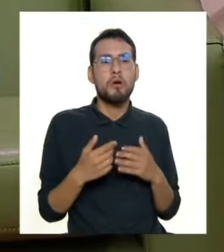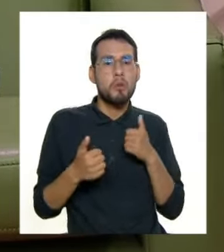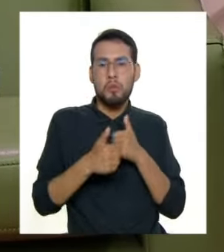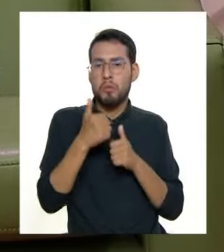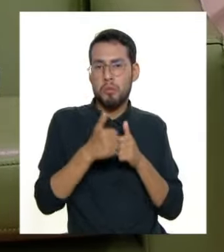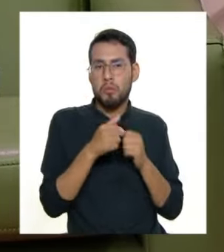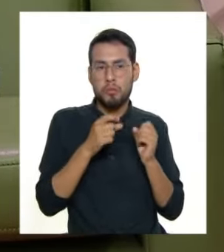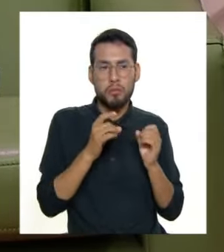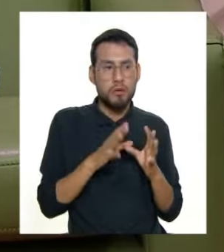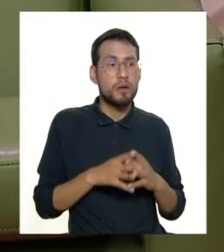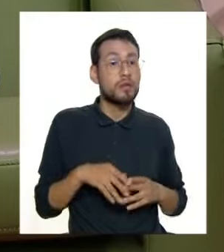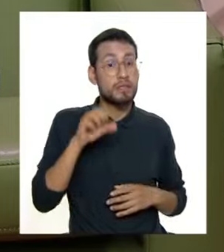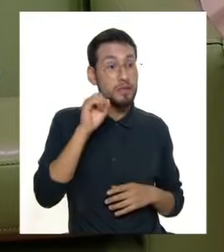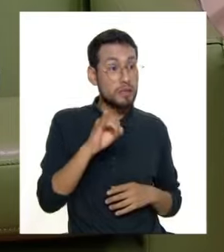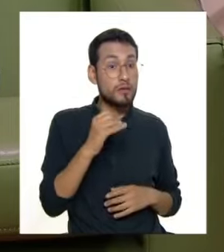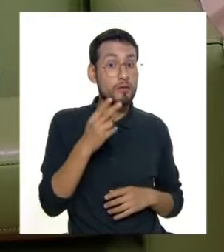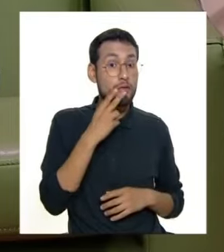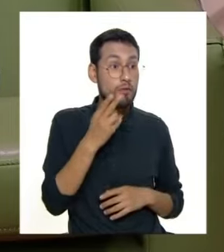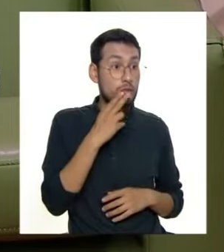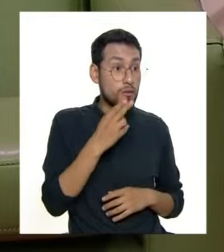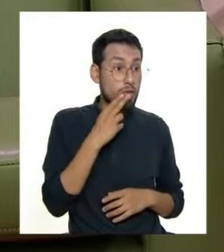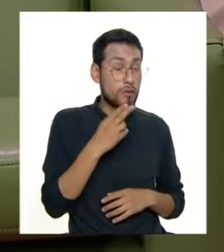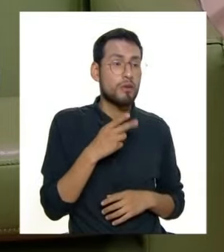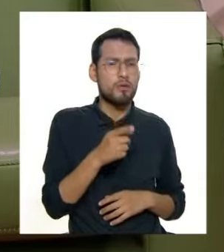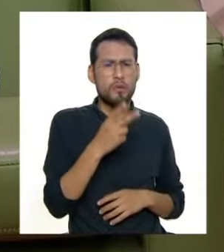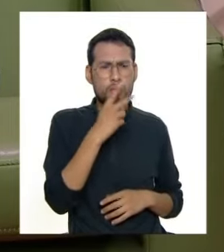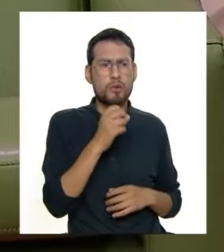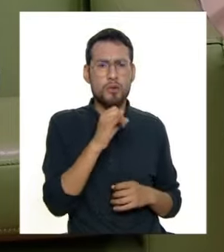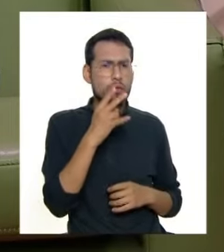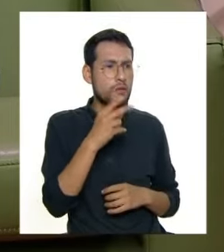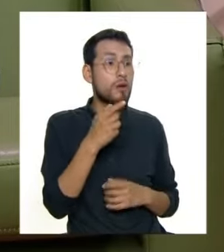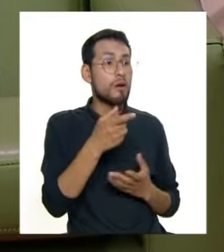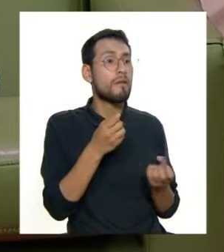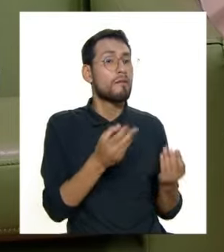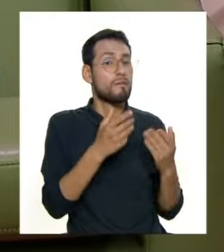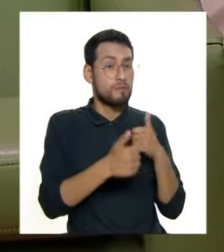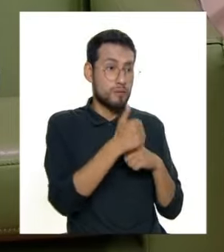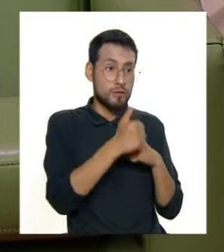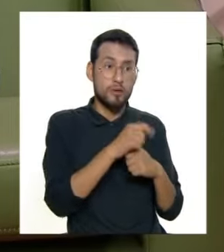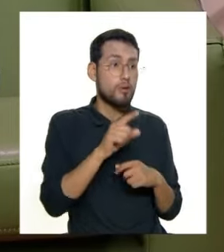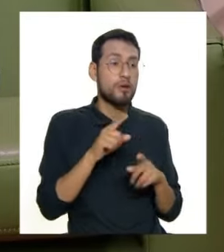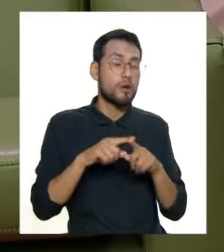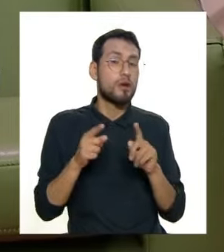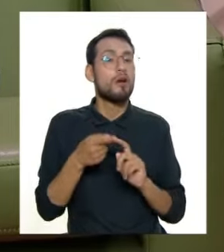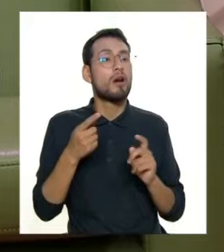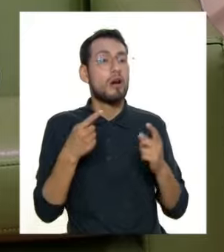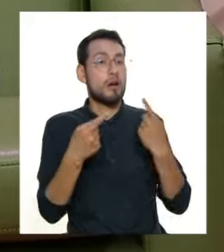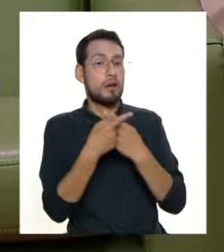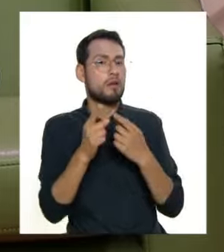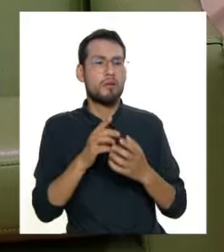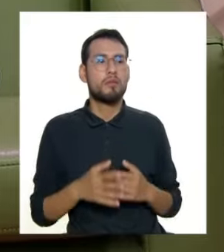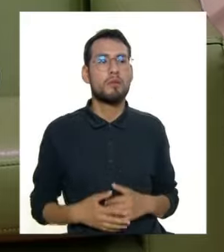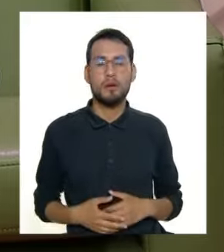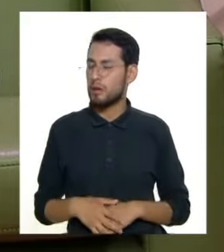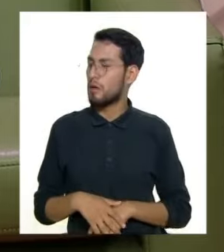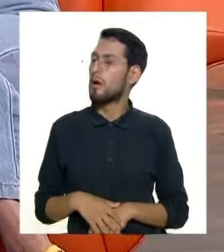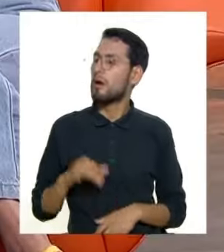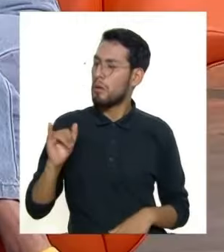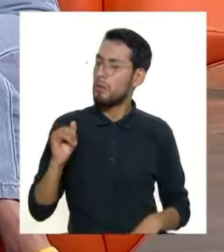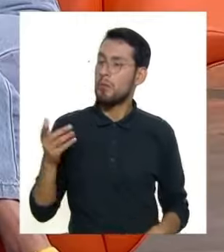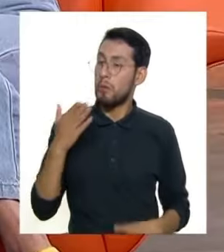nada más. Si un paciente fuma, vemos cuánto cigarrillo fuma y entra como factor de riesgo, ya no como una contraindicación en realidad. Doctor Quesada, ha